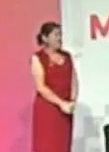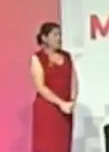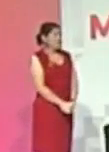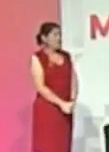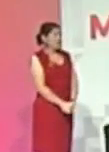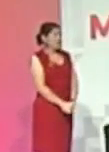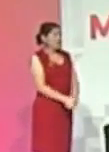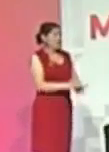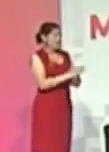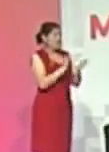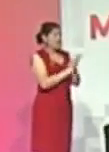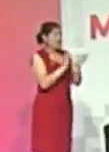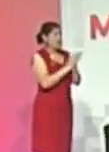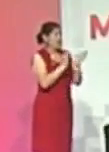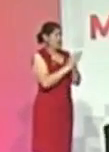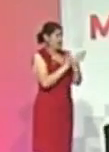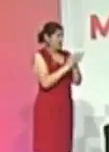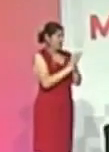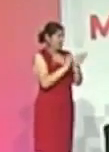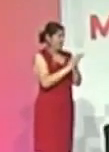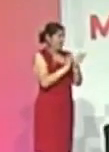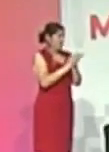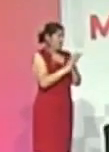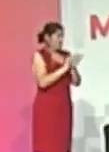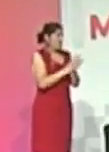Carlos Espinosa Valderrama.